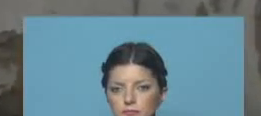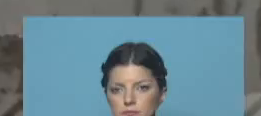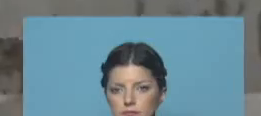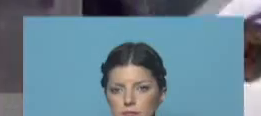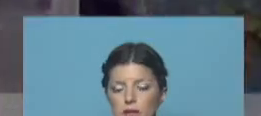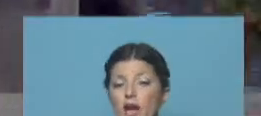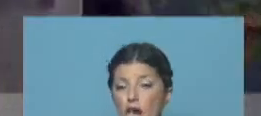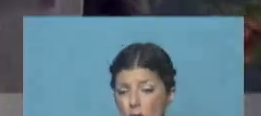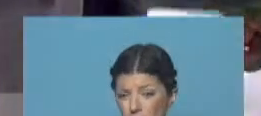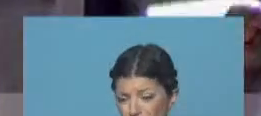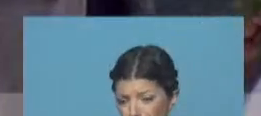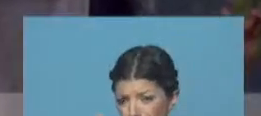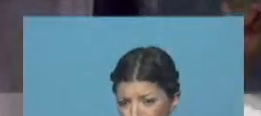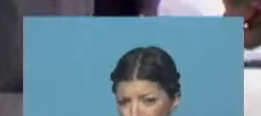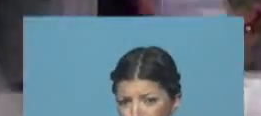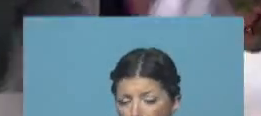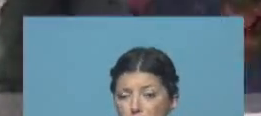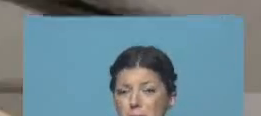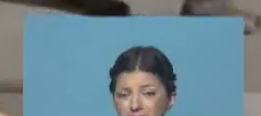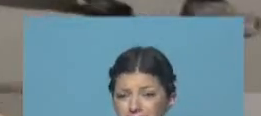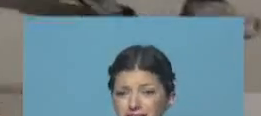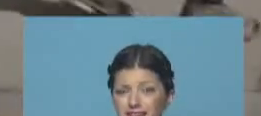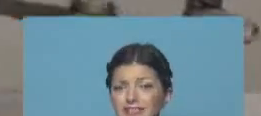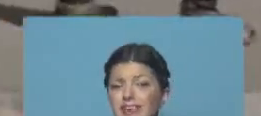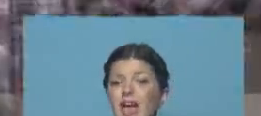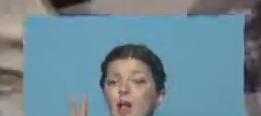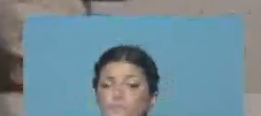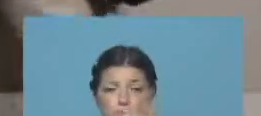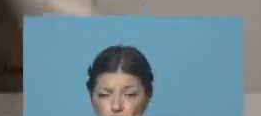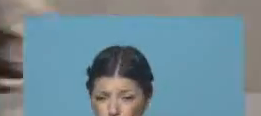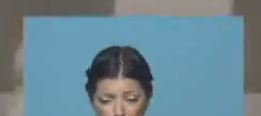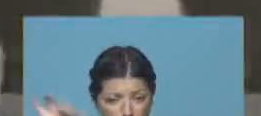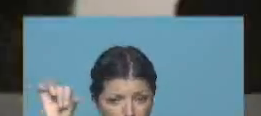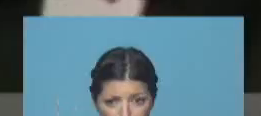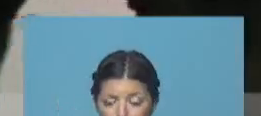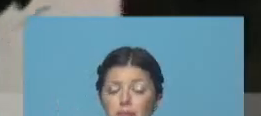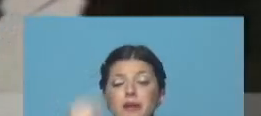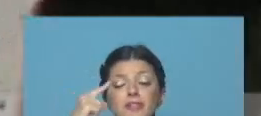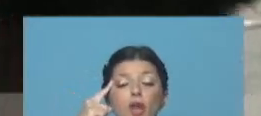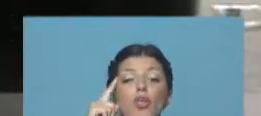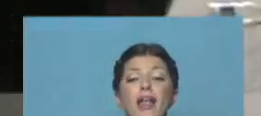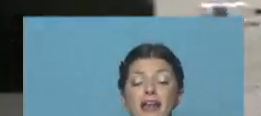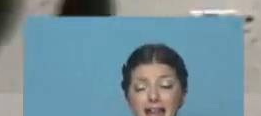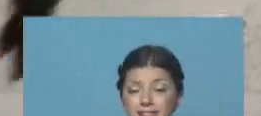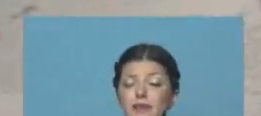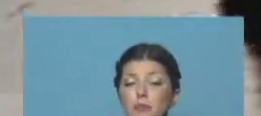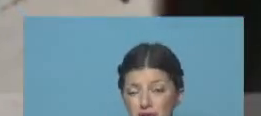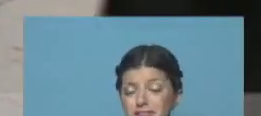Cada hora que pasa en Venezuela parece alejarse un paso más de la esperada solución a la crisis política, económica y social que la